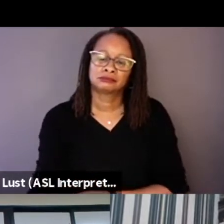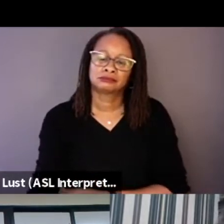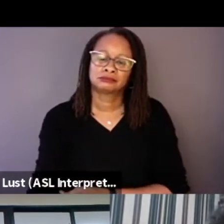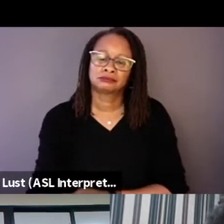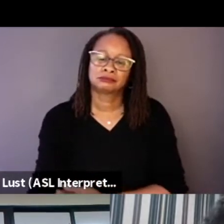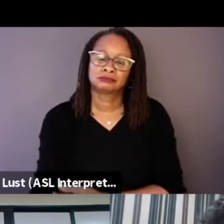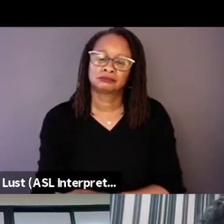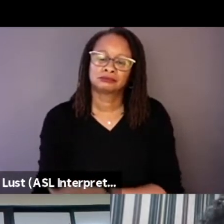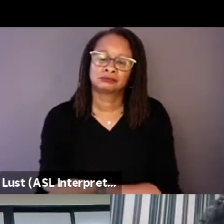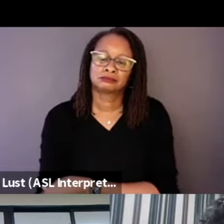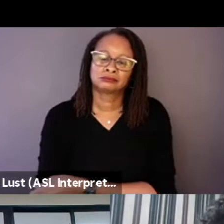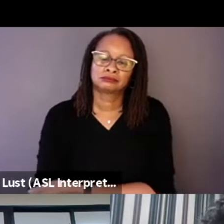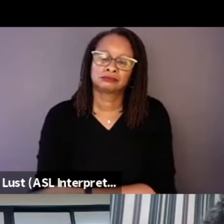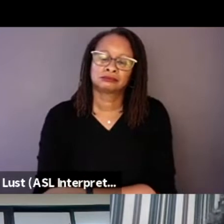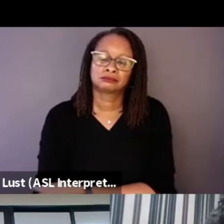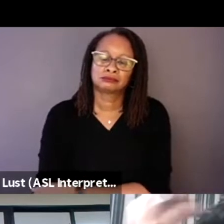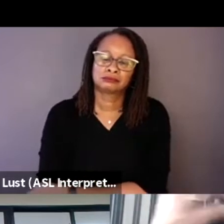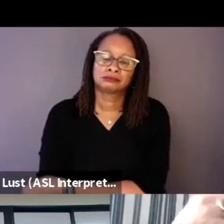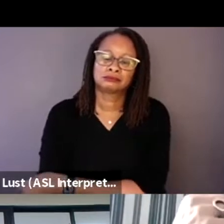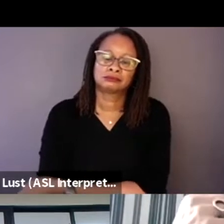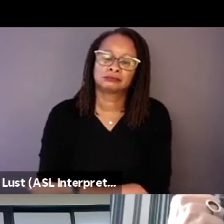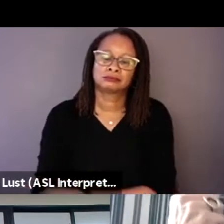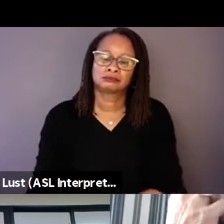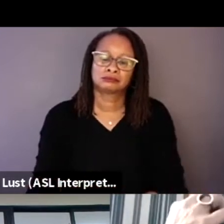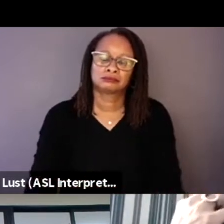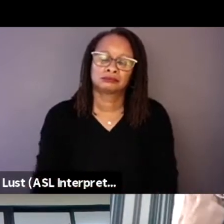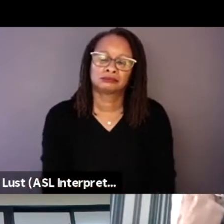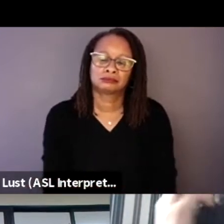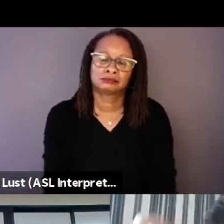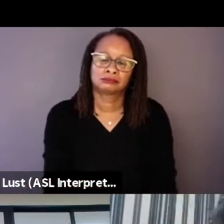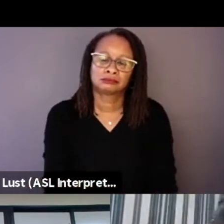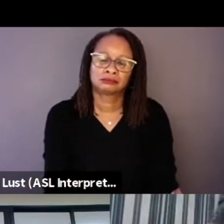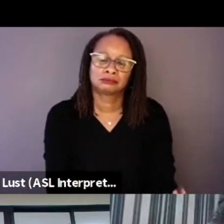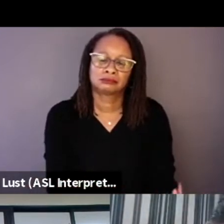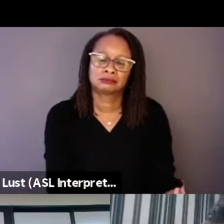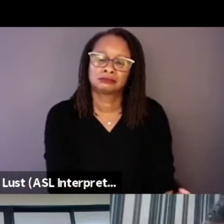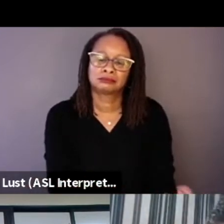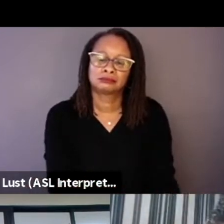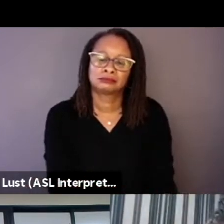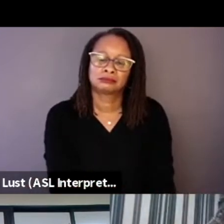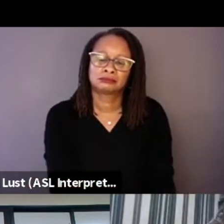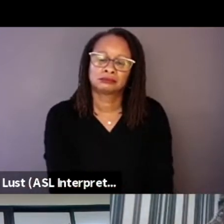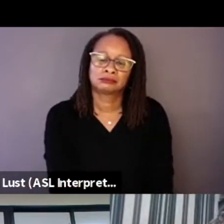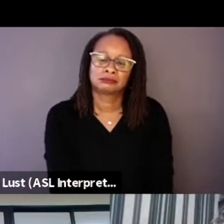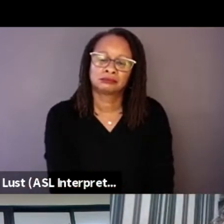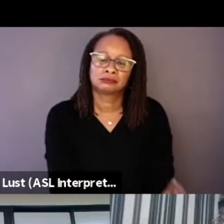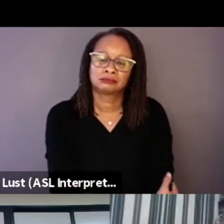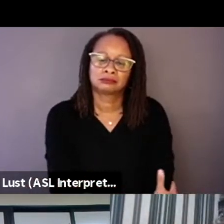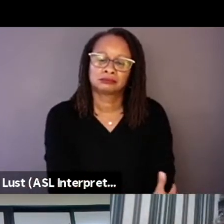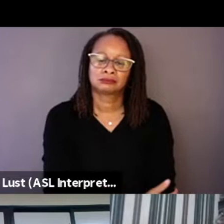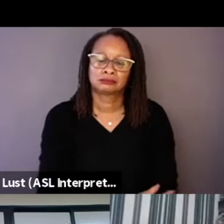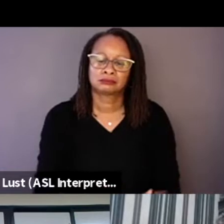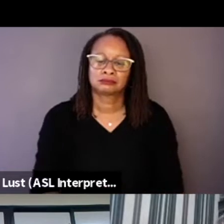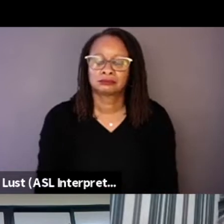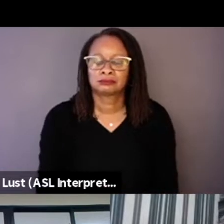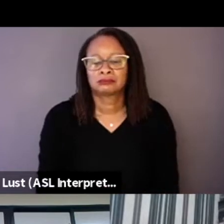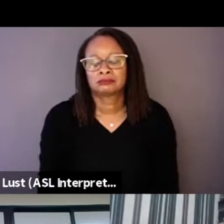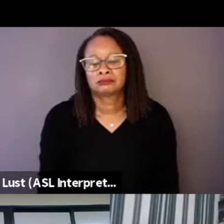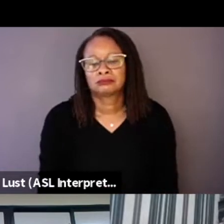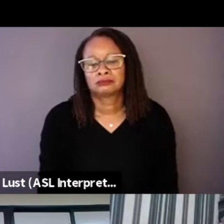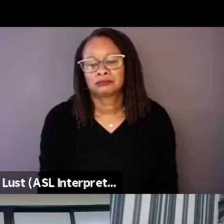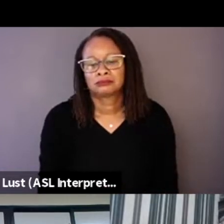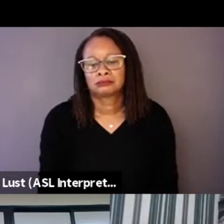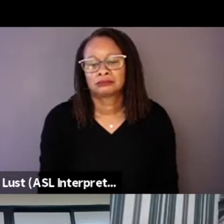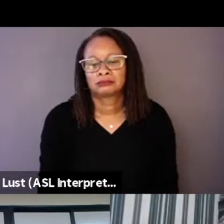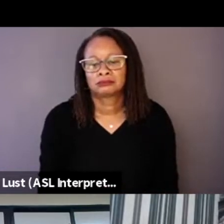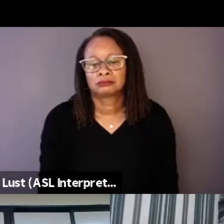primera pregunta, ¿cómo me siento ahora de ver el documental? Es también ir viendo todos los procesos y las luchas que